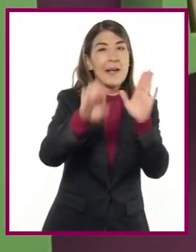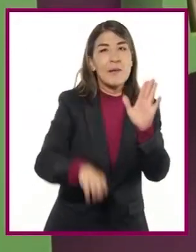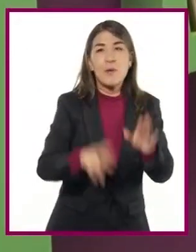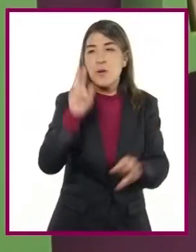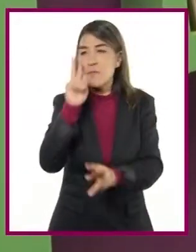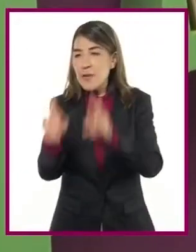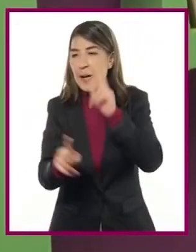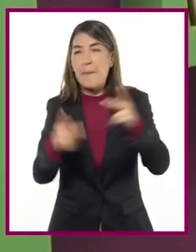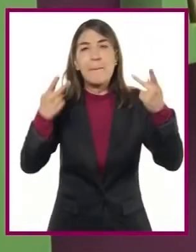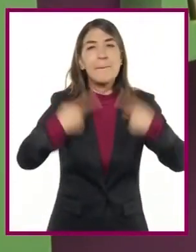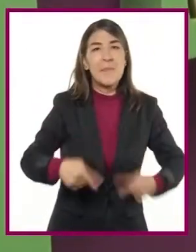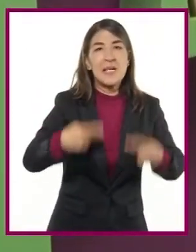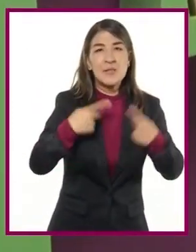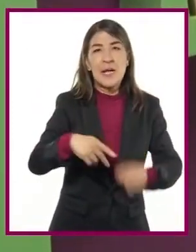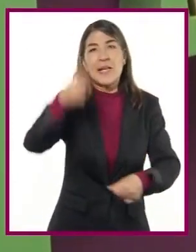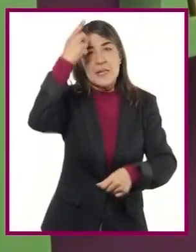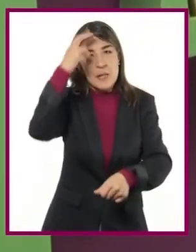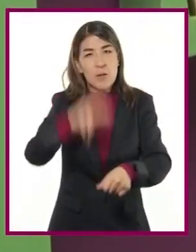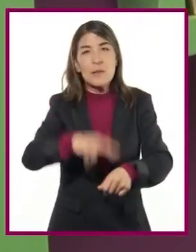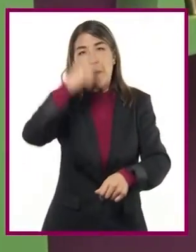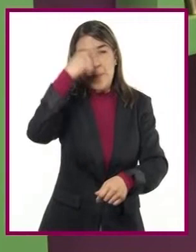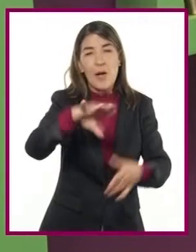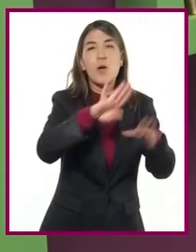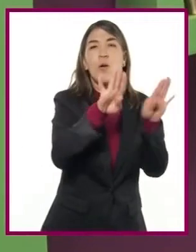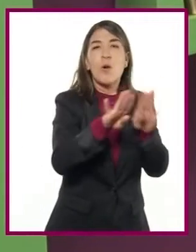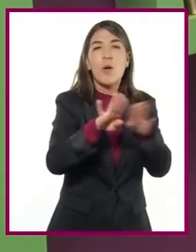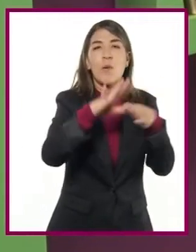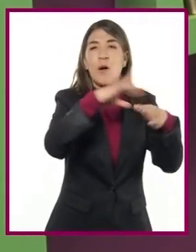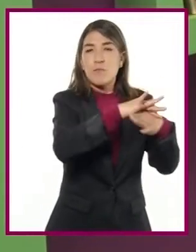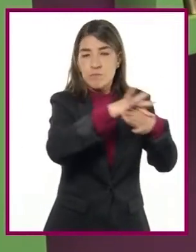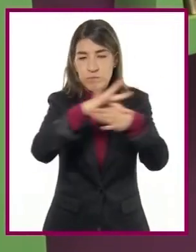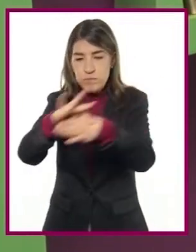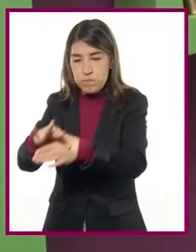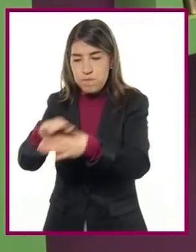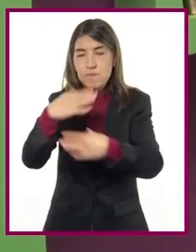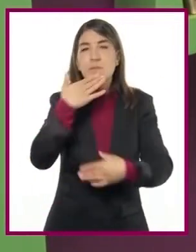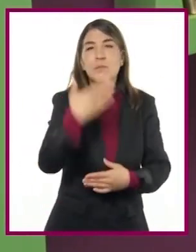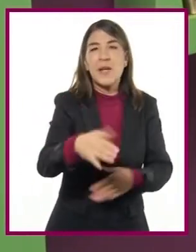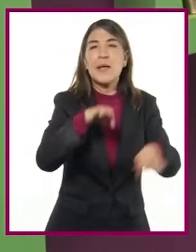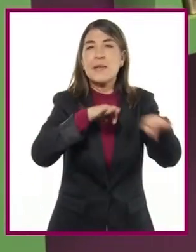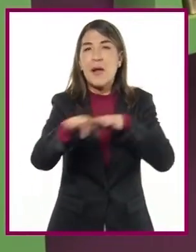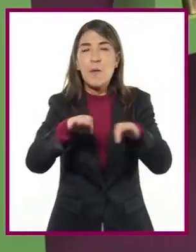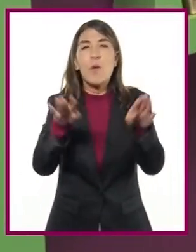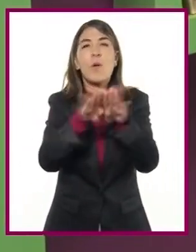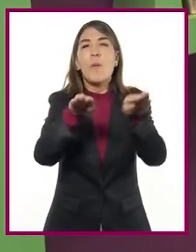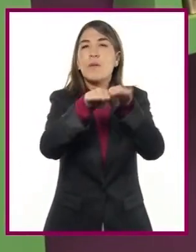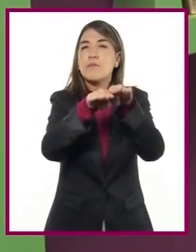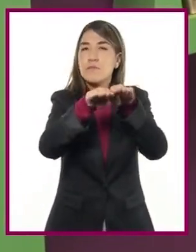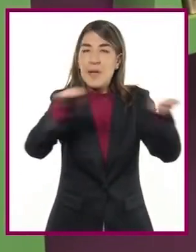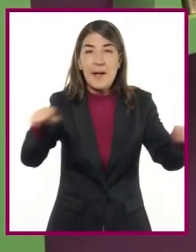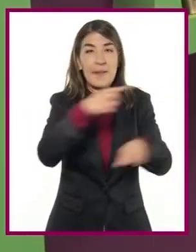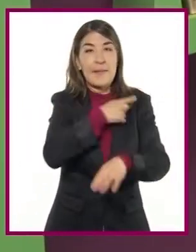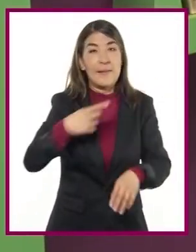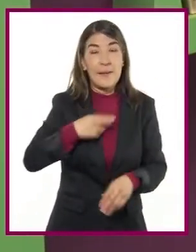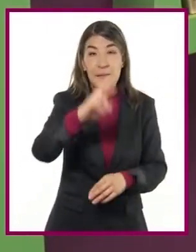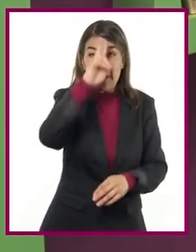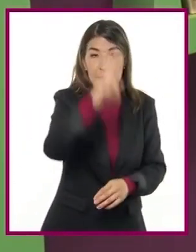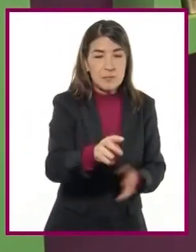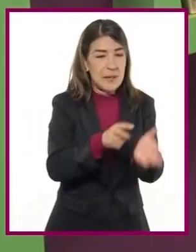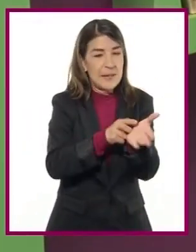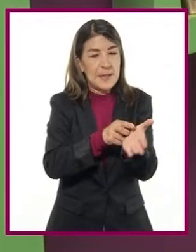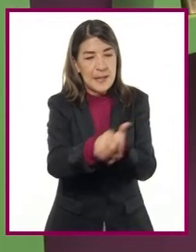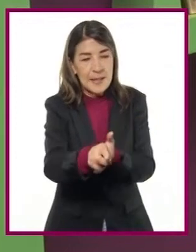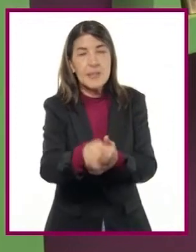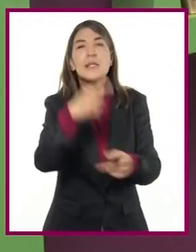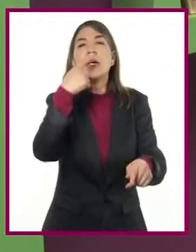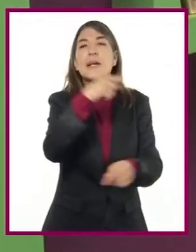reales de autoridades que guíen su actuar bajo el principio de imparcialidad, respetando los derechos y dando la razón